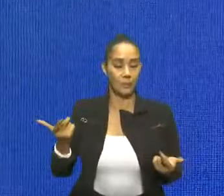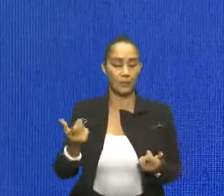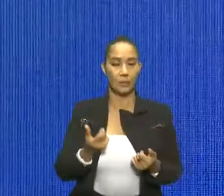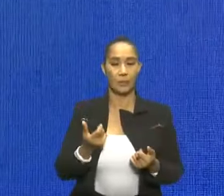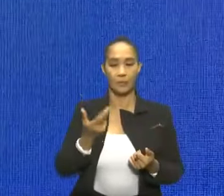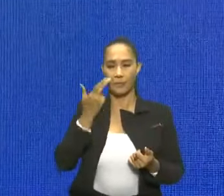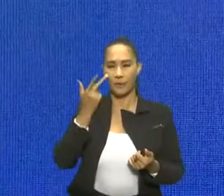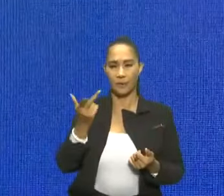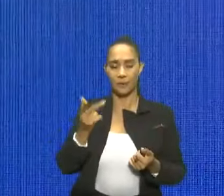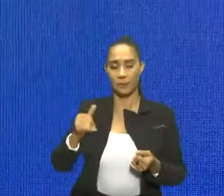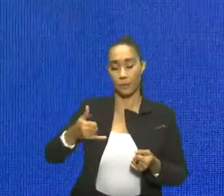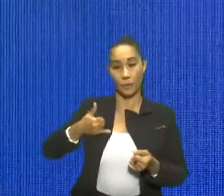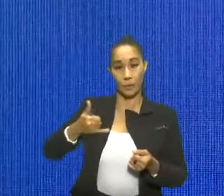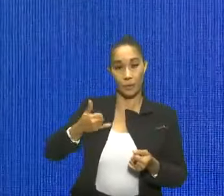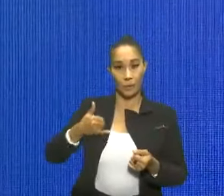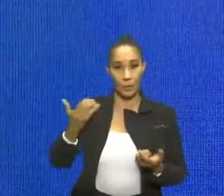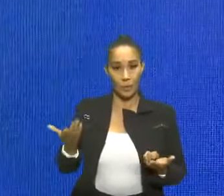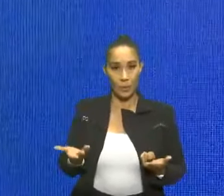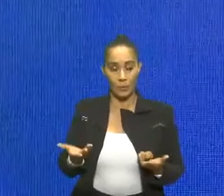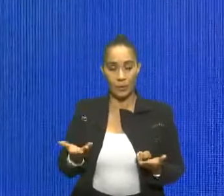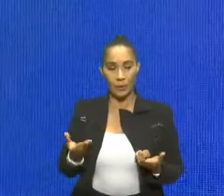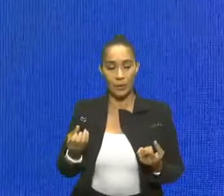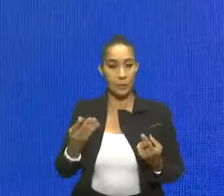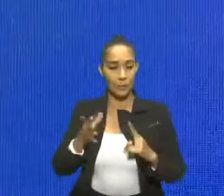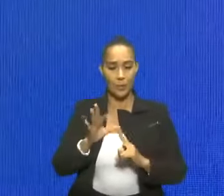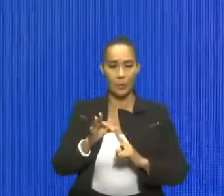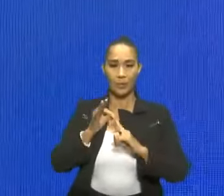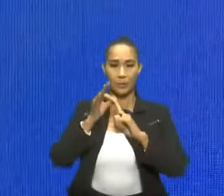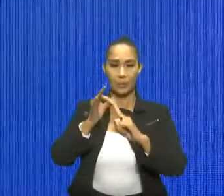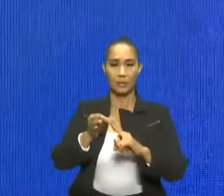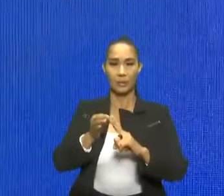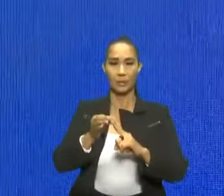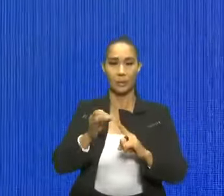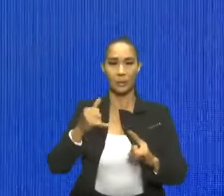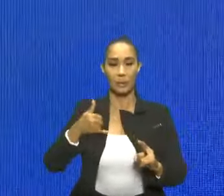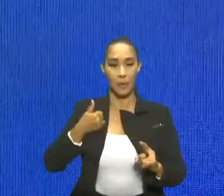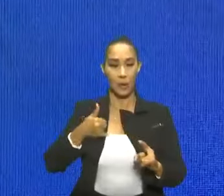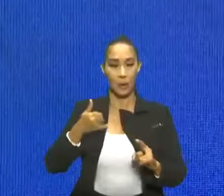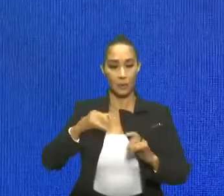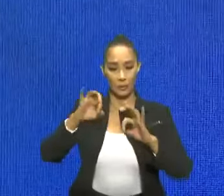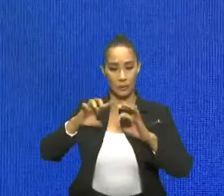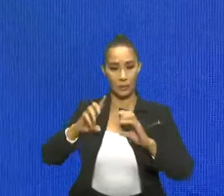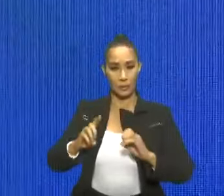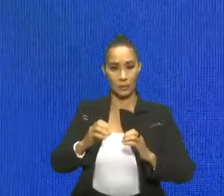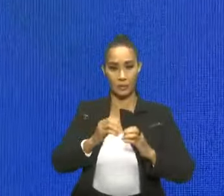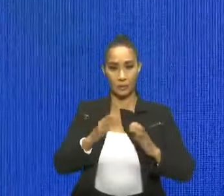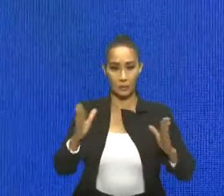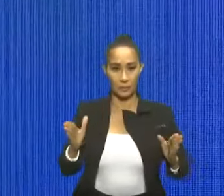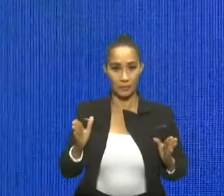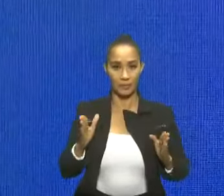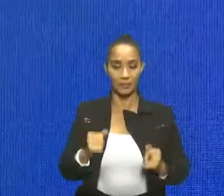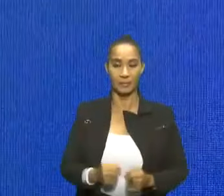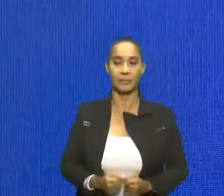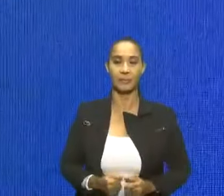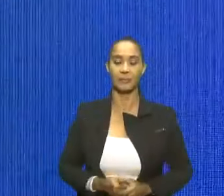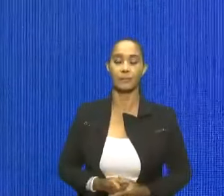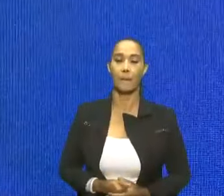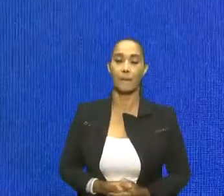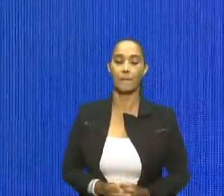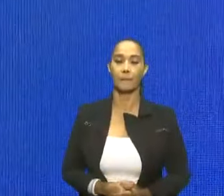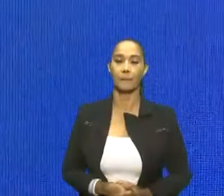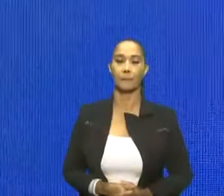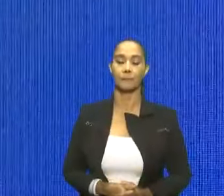nuestros jóvenes y especialmente nuestros jóvenes de la educación pública.